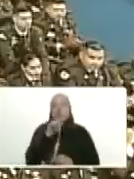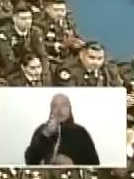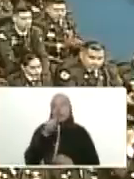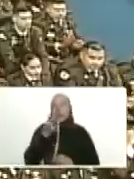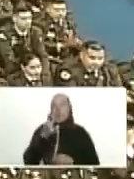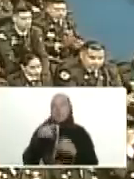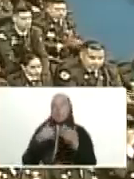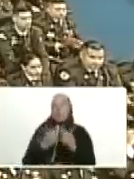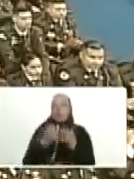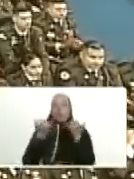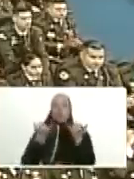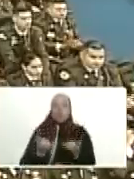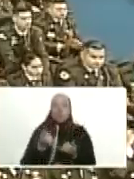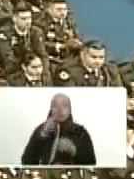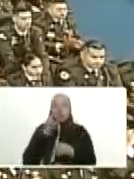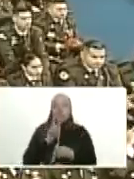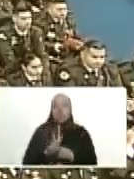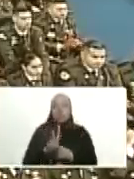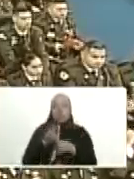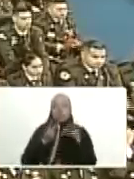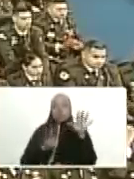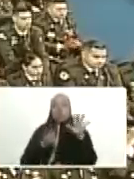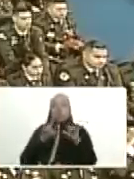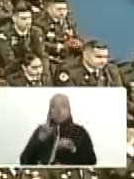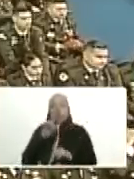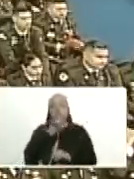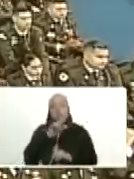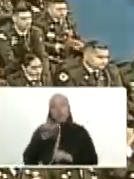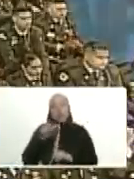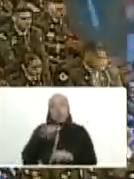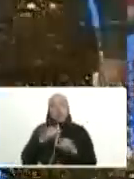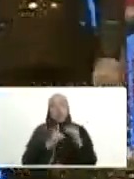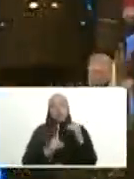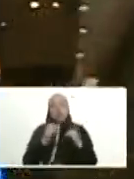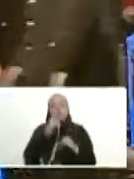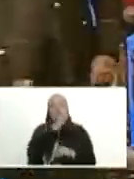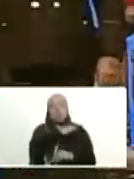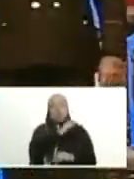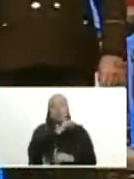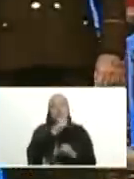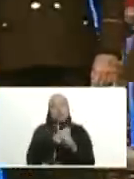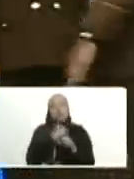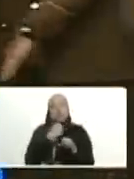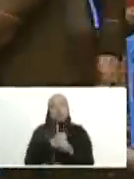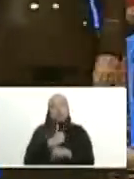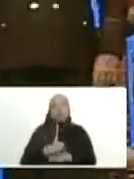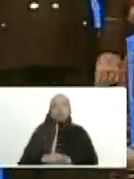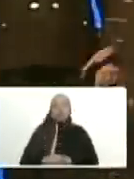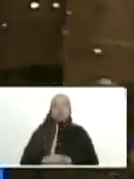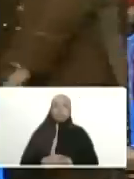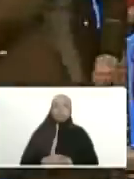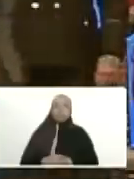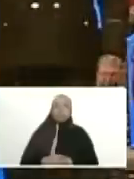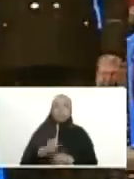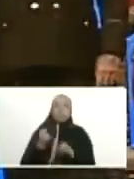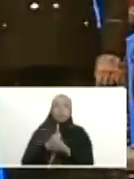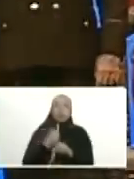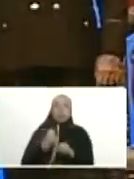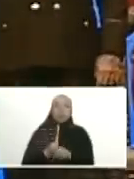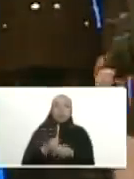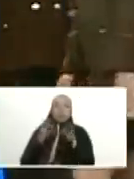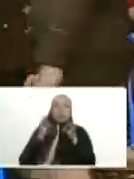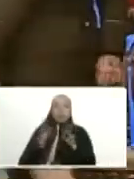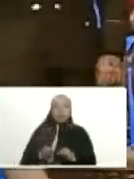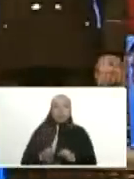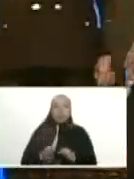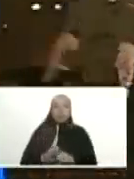total de 271 ascensos de la Guardia de Honor Presidencial y de la Dirección General de